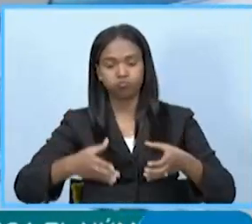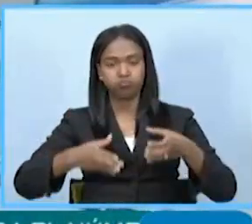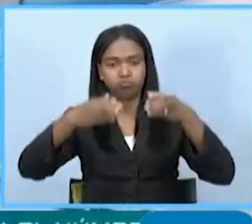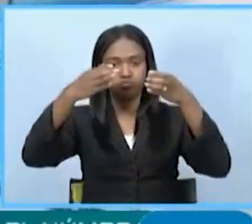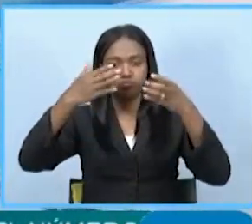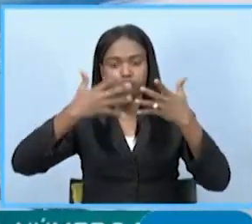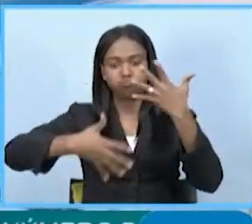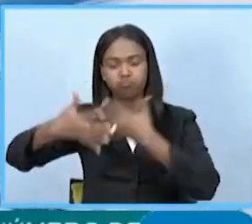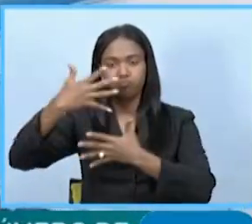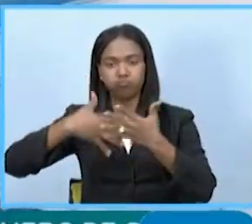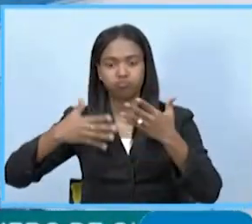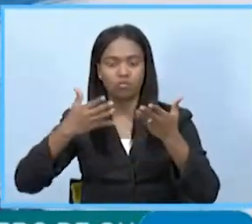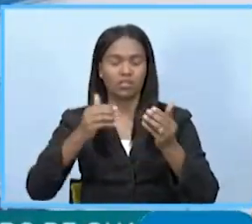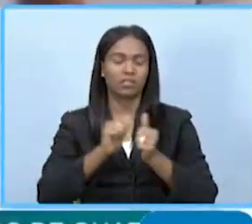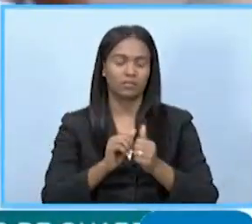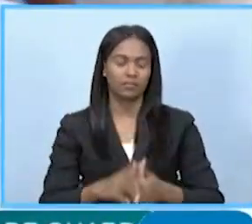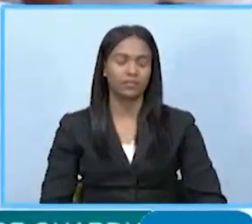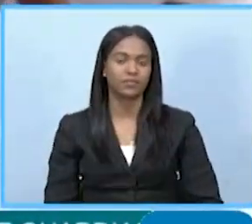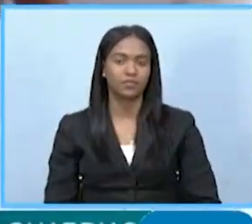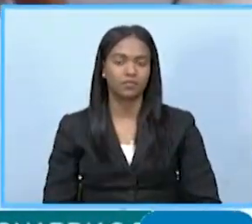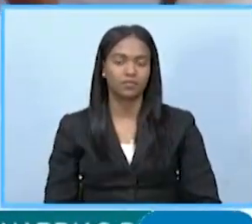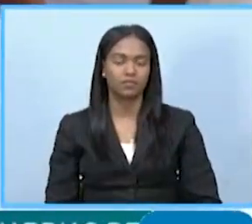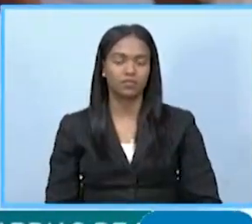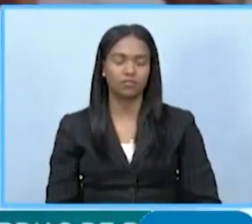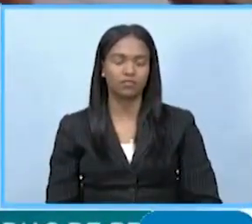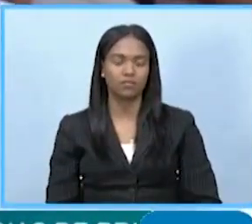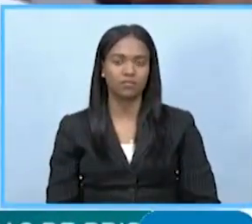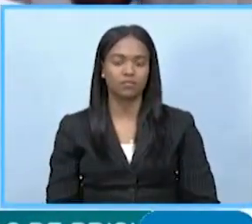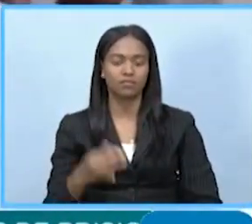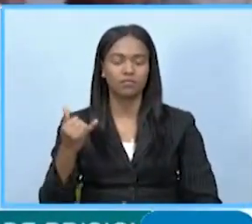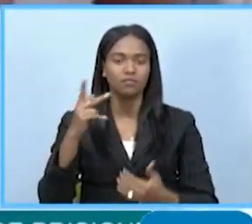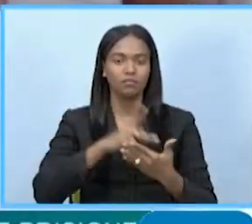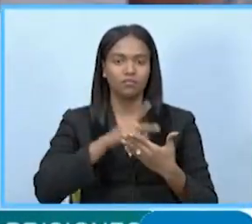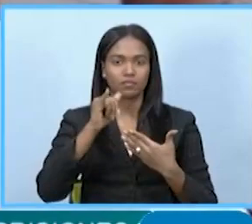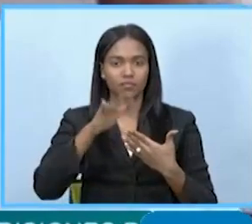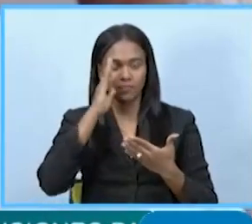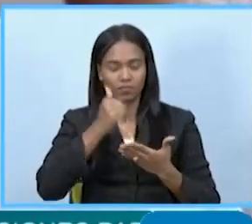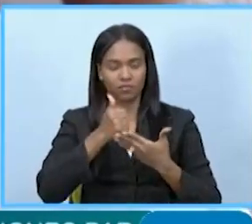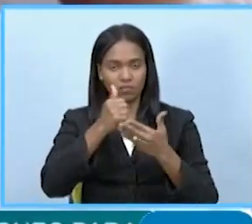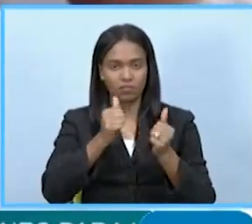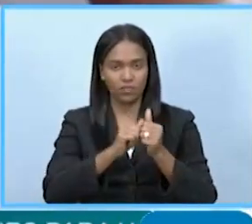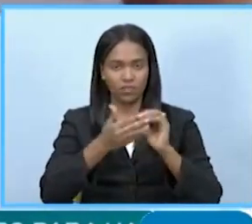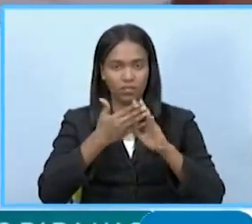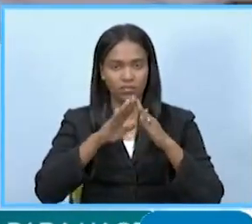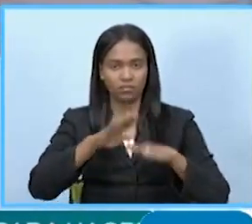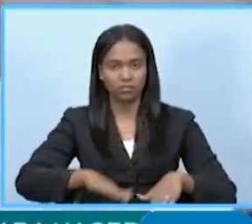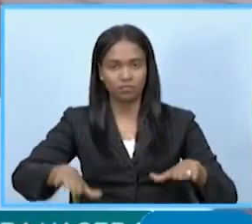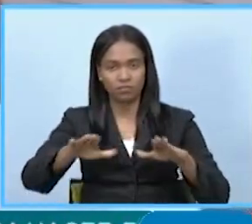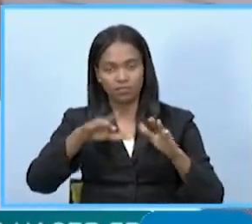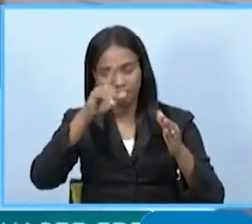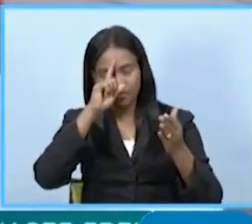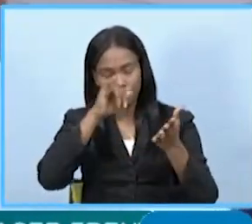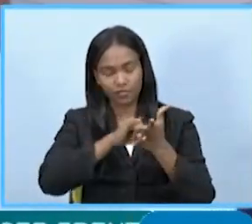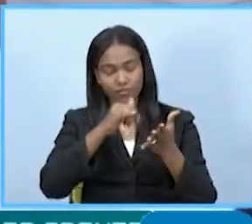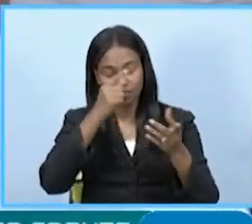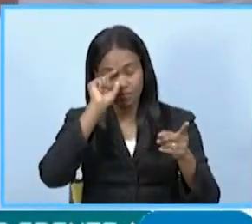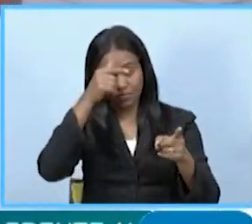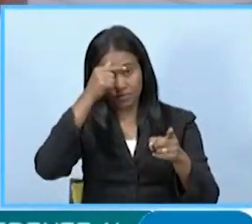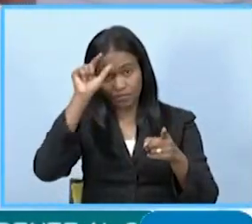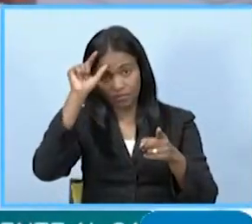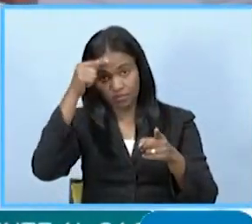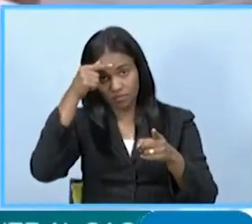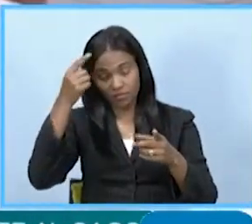Centro de Rehabilitación. Mira, este proyecto va a significar mucho para la comunidad, sobre todo en la parte de lo que es